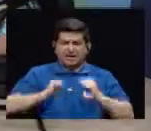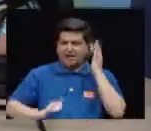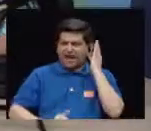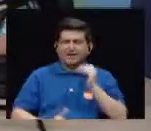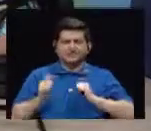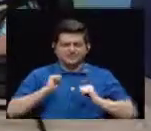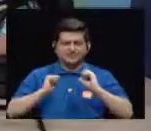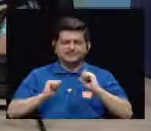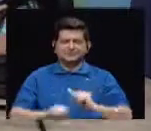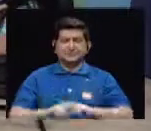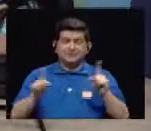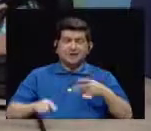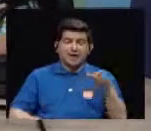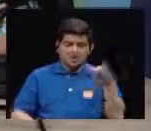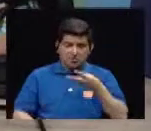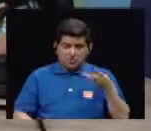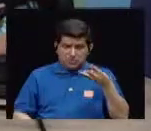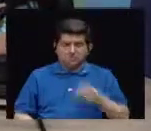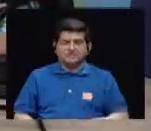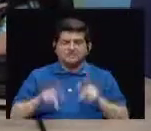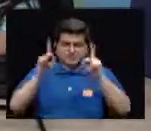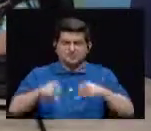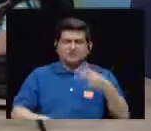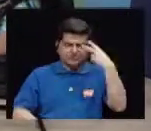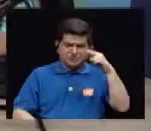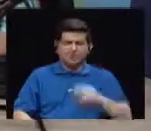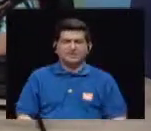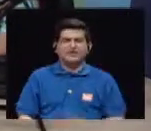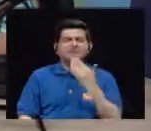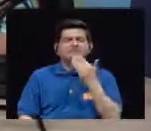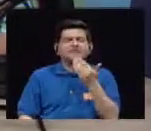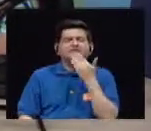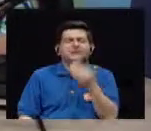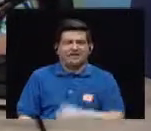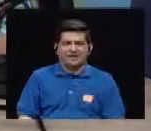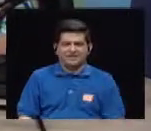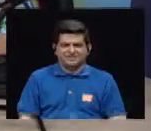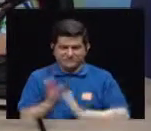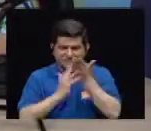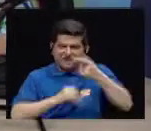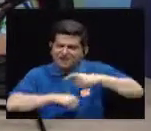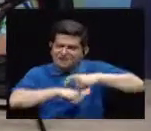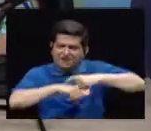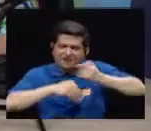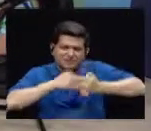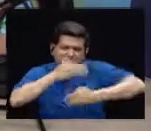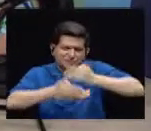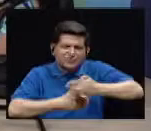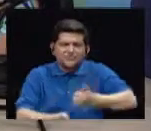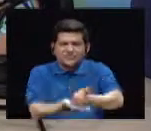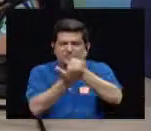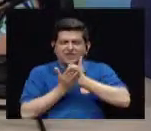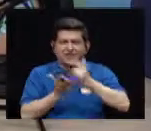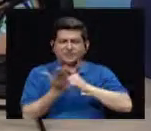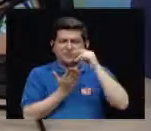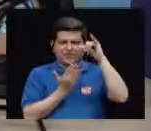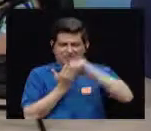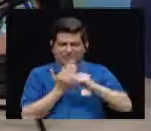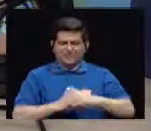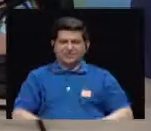actriz de teatro. Pero son mexicanos los tres, y les doy las gracias desde aquí, a través del tiempo, por haberme ayudado en este